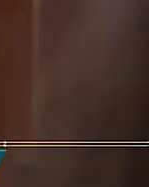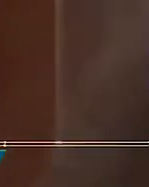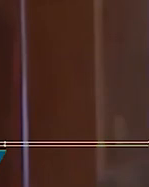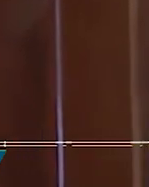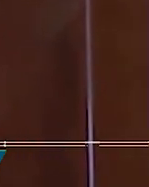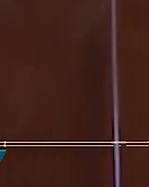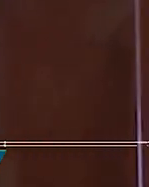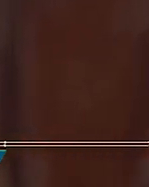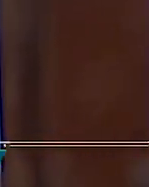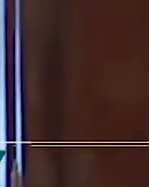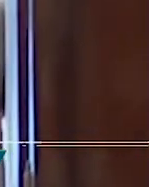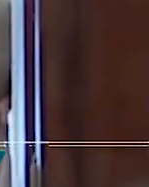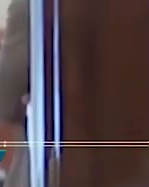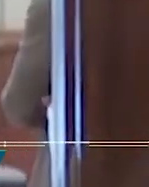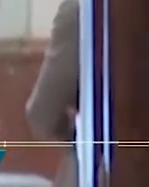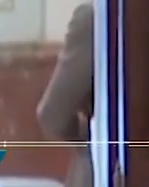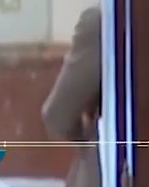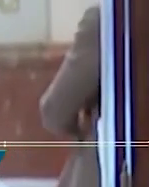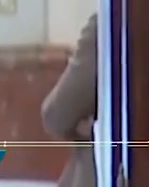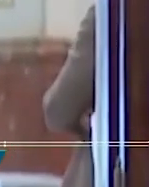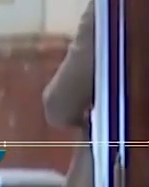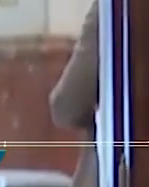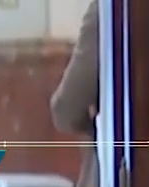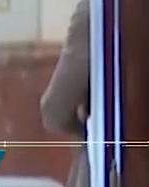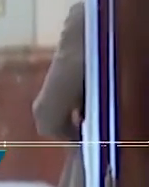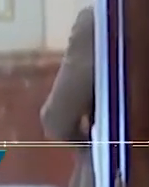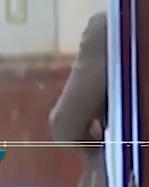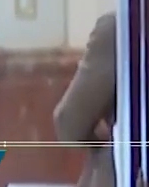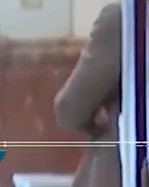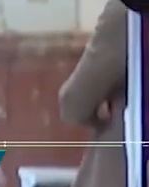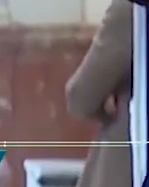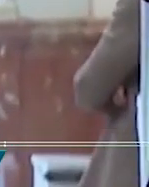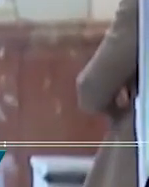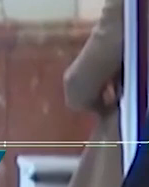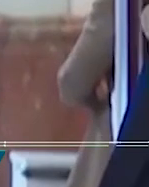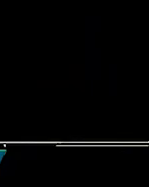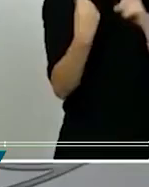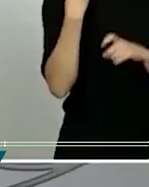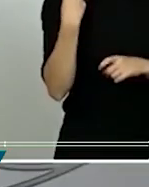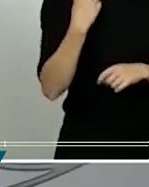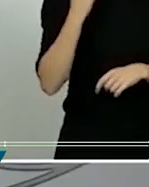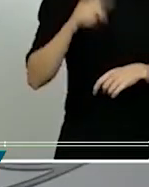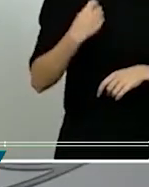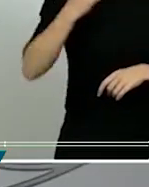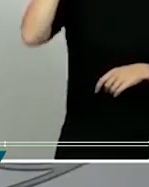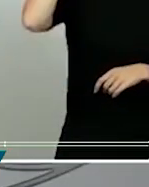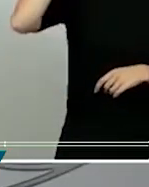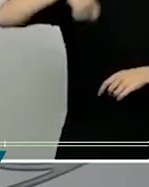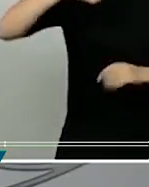Muchas de ellas desembolsadas de forma total y absolutamente ineficiente. Entonces, mira, 34.000,